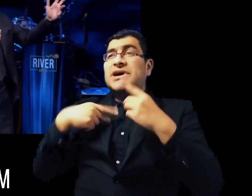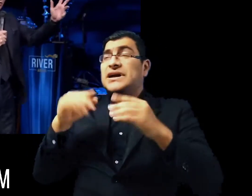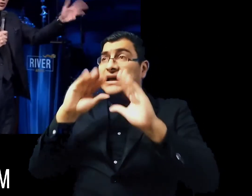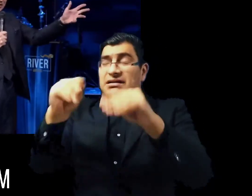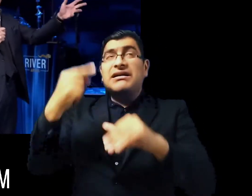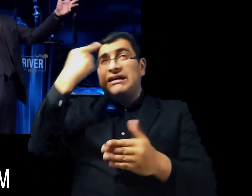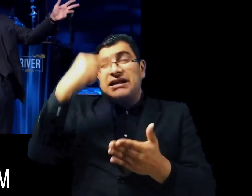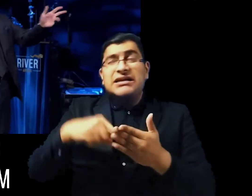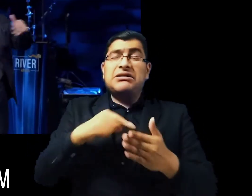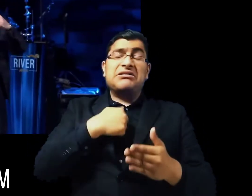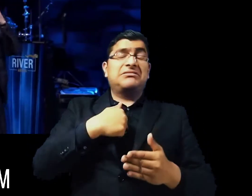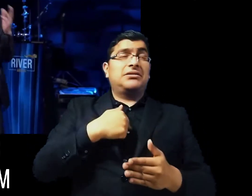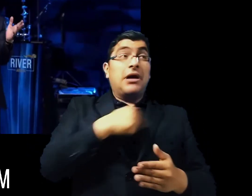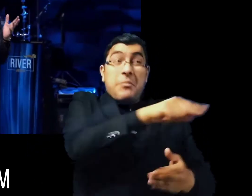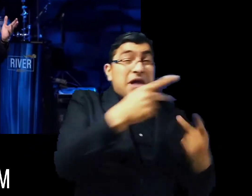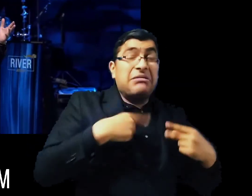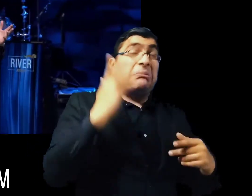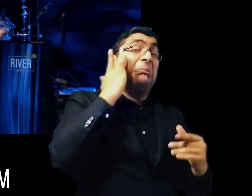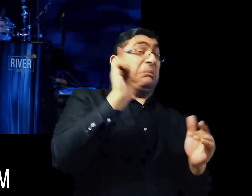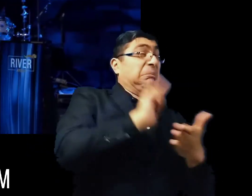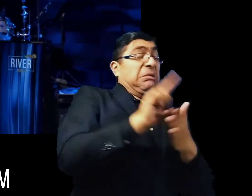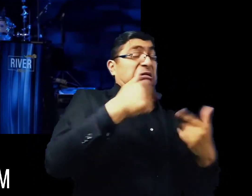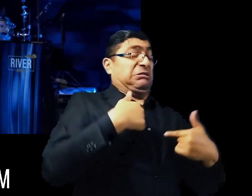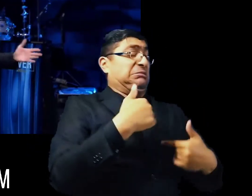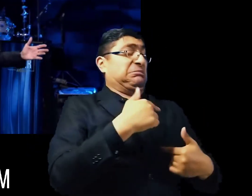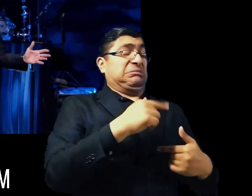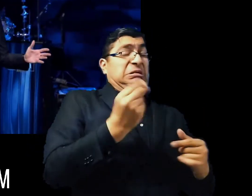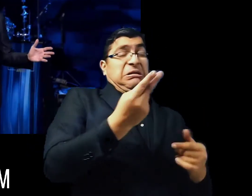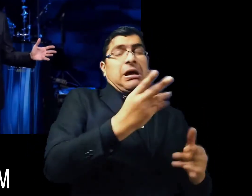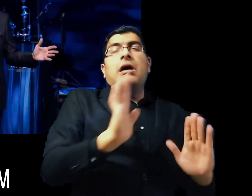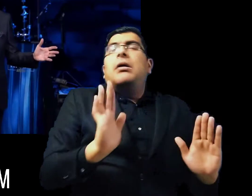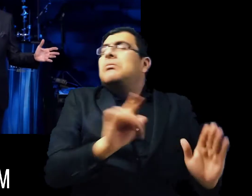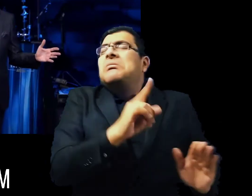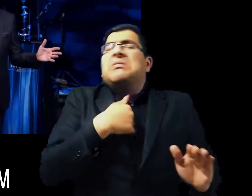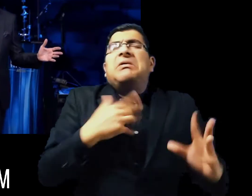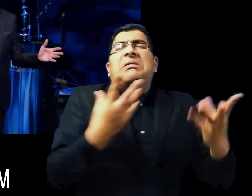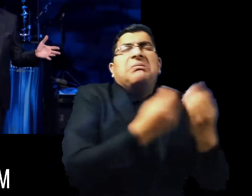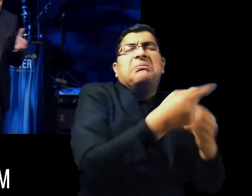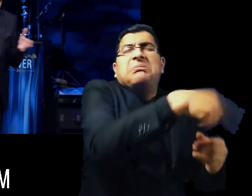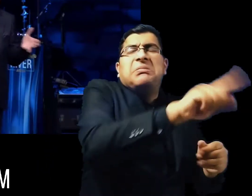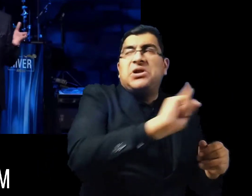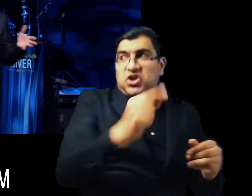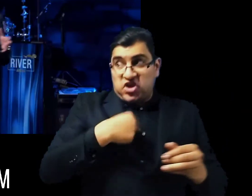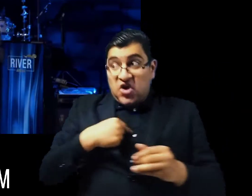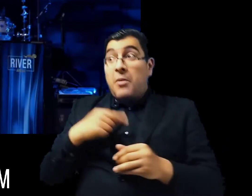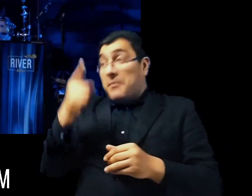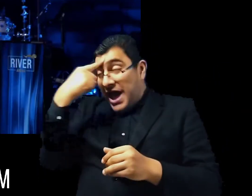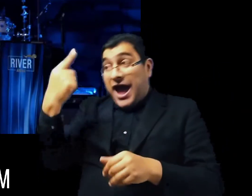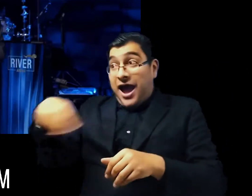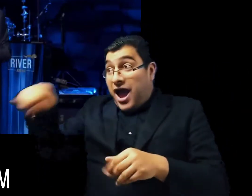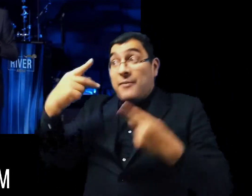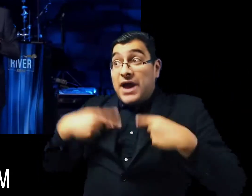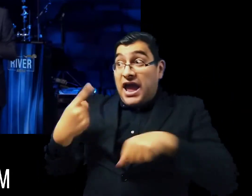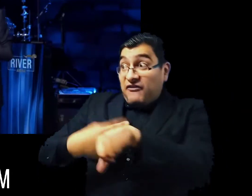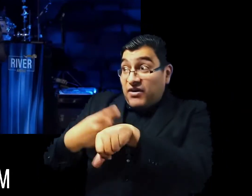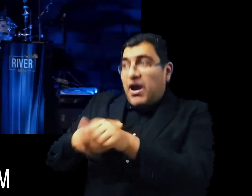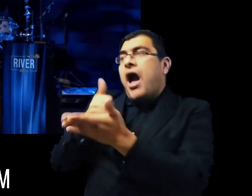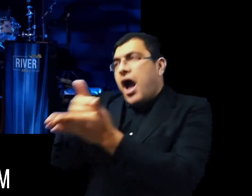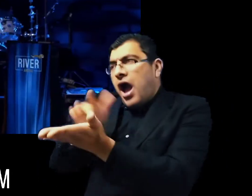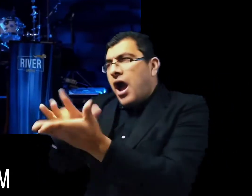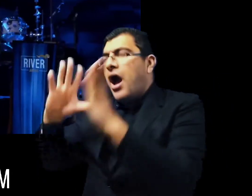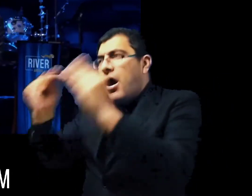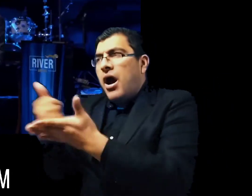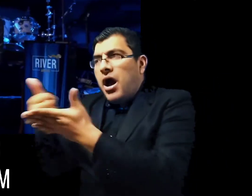creen que son sanos. No me interesa. El Señor dijo: yo no vine para los sanos. Vine para los enfermos. Por eso a mí no me